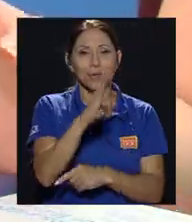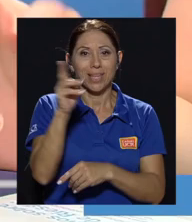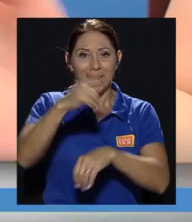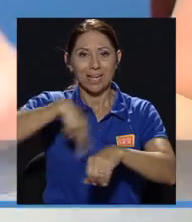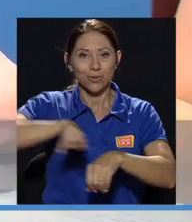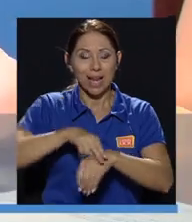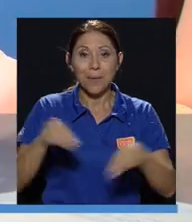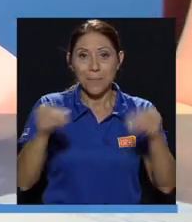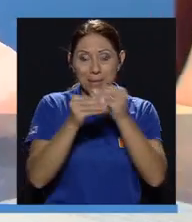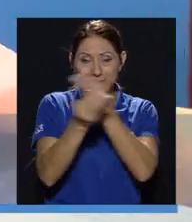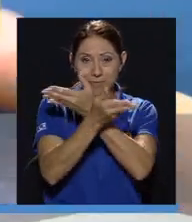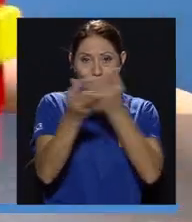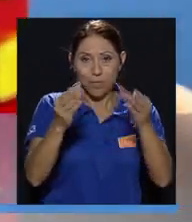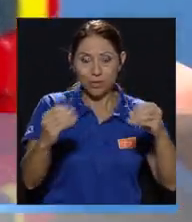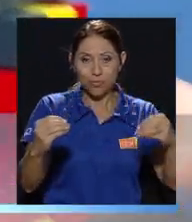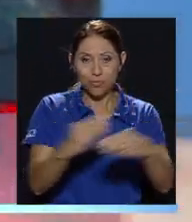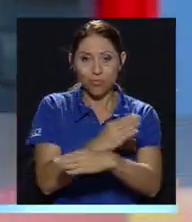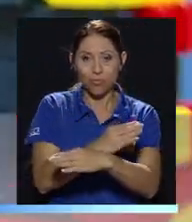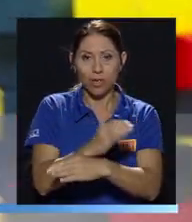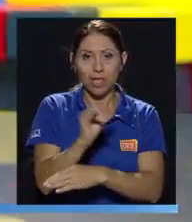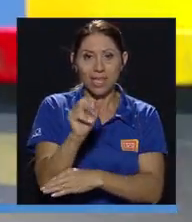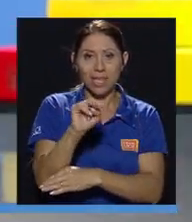informes, comunicarse al correo